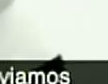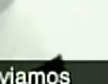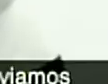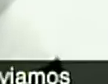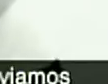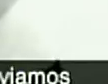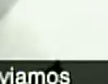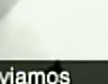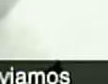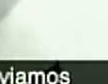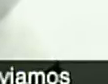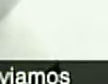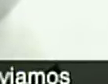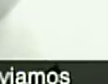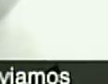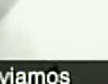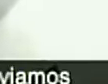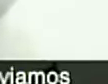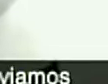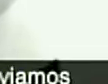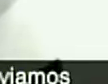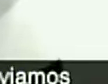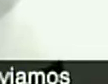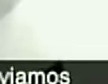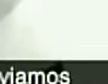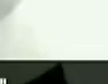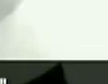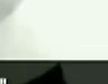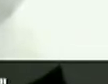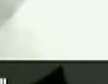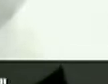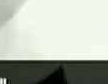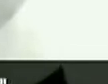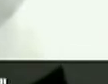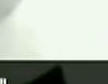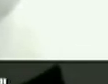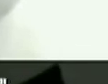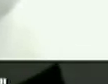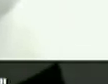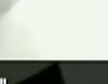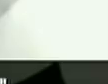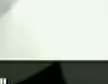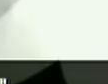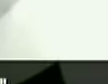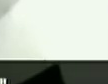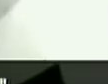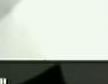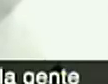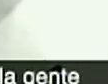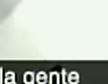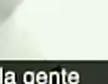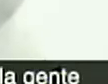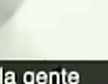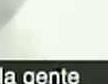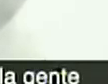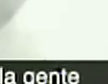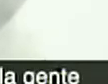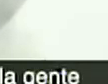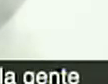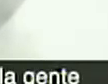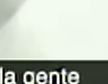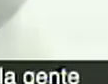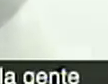que desviamos la mirada del gobierno venezolano por orden de menor y el brother en la